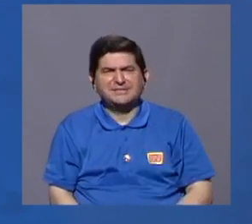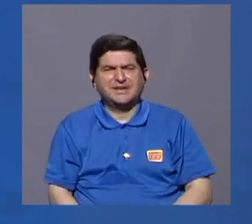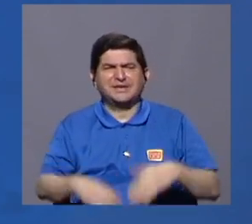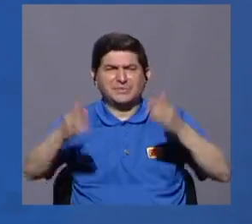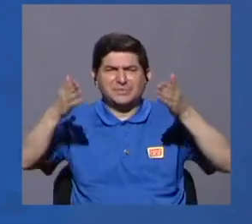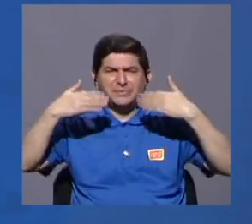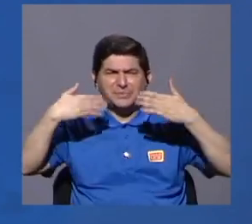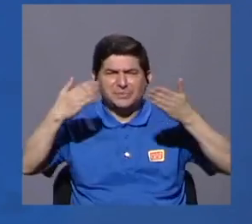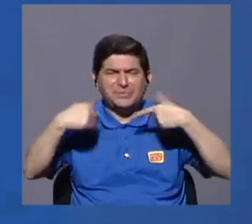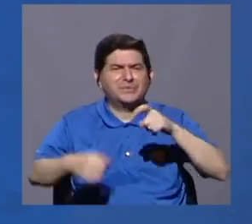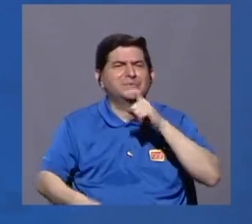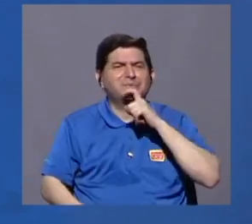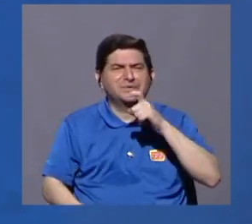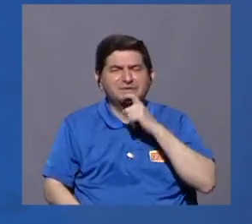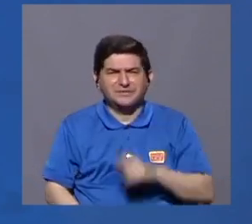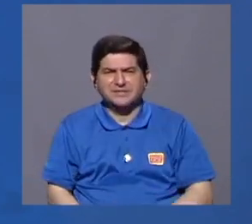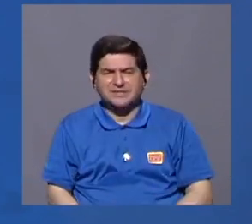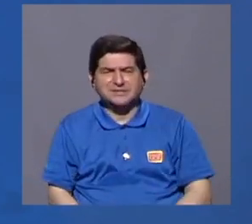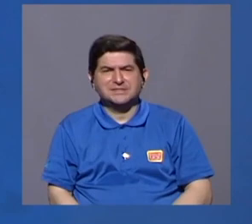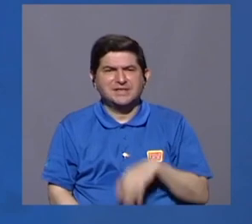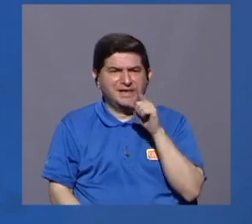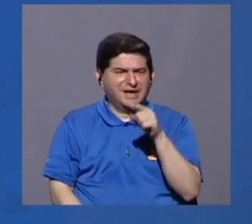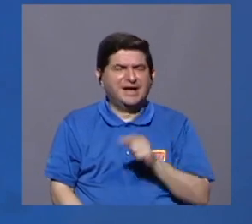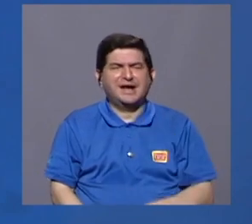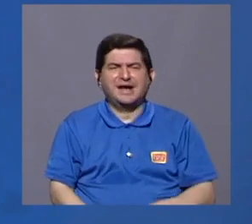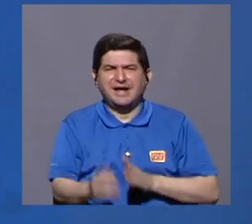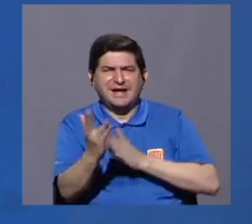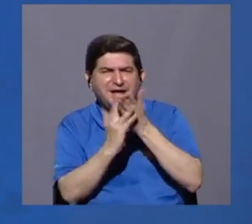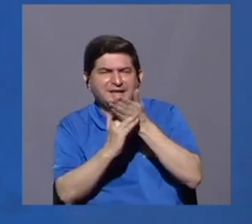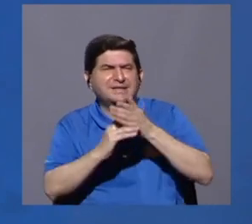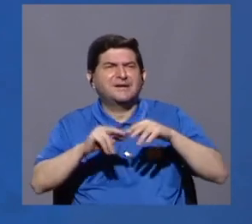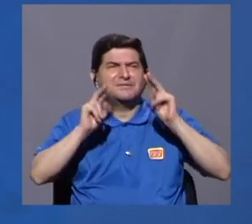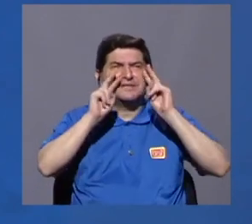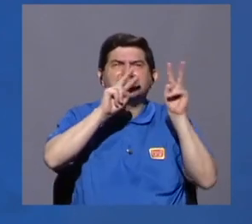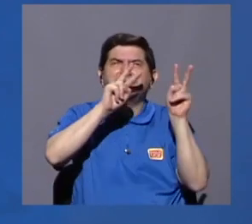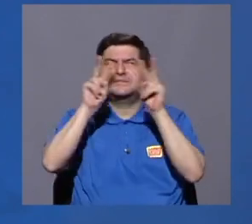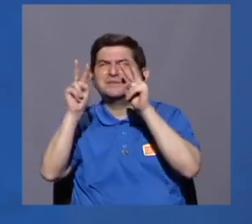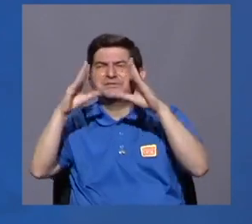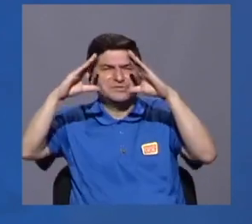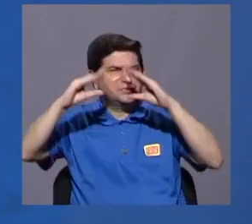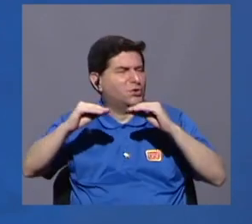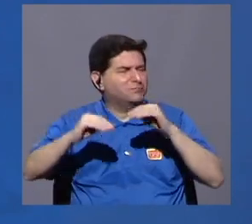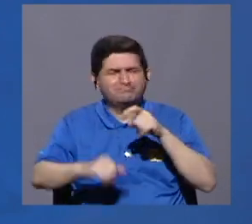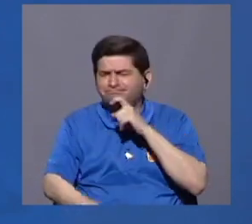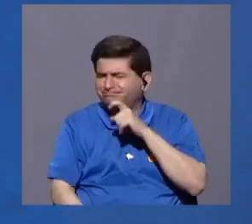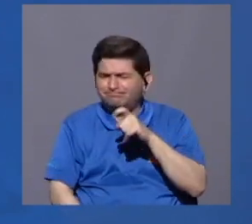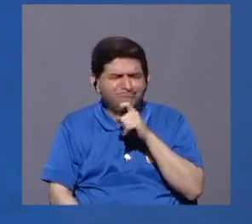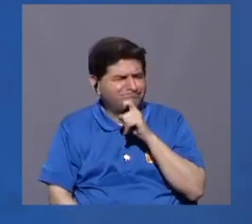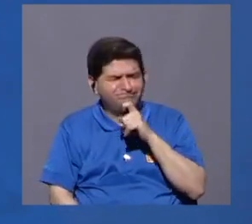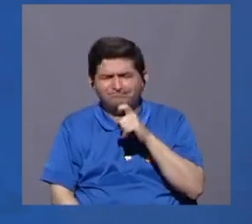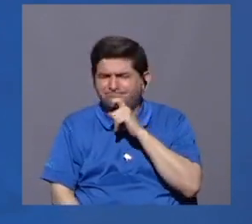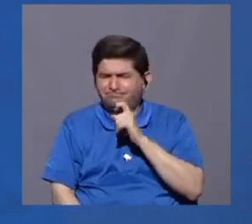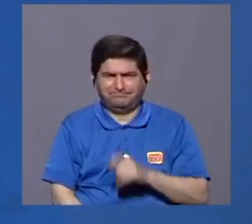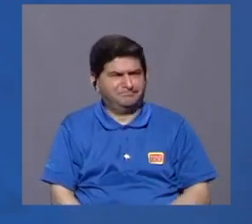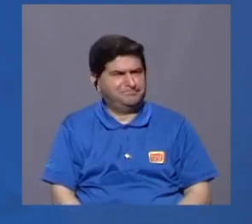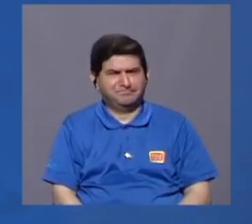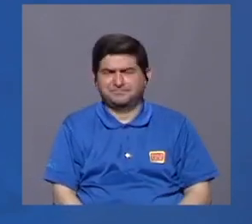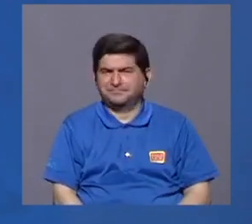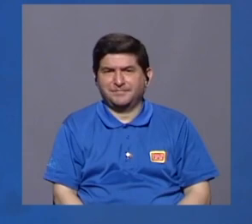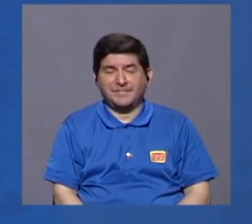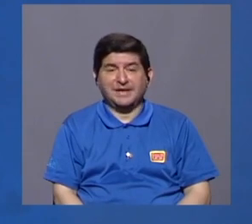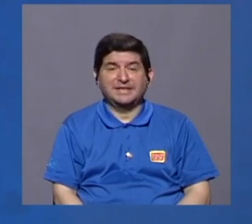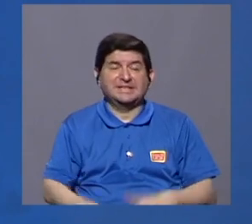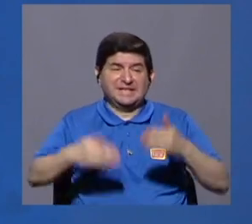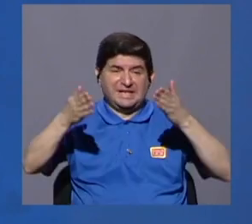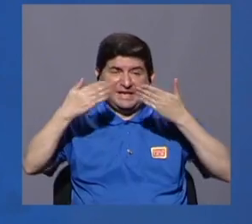difícil poder hacer astronomía óptica este en la noche por ejemplo es muy difícil por